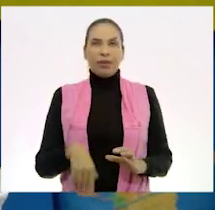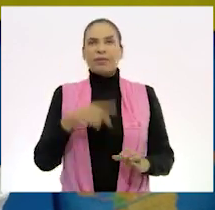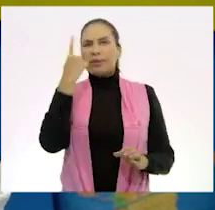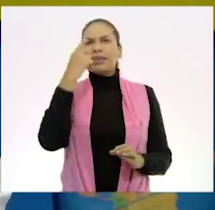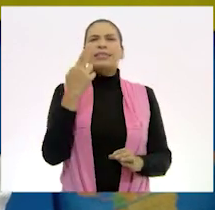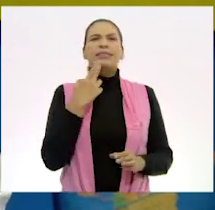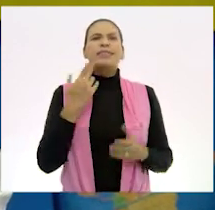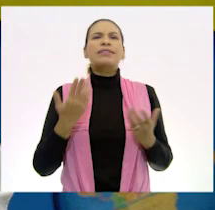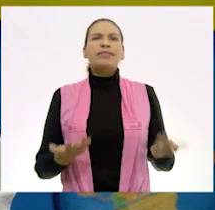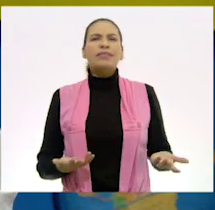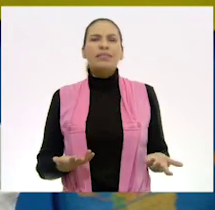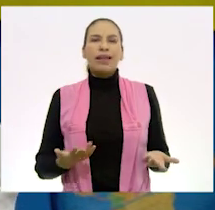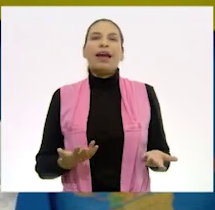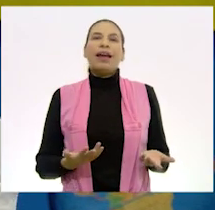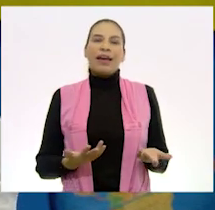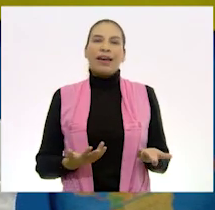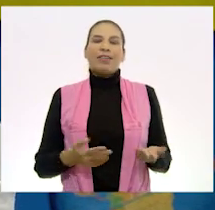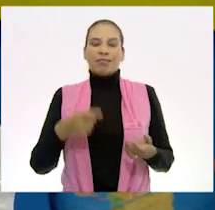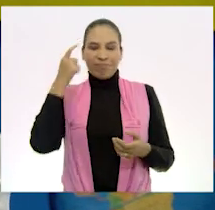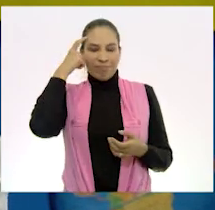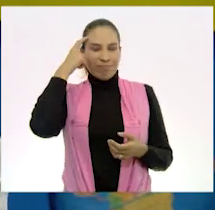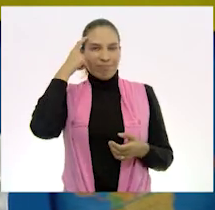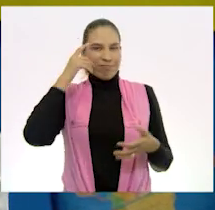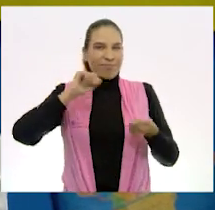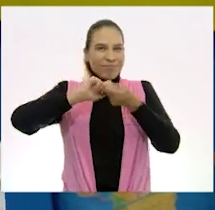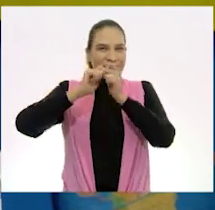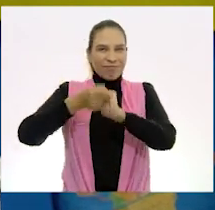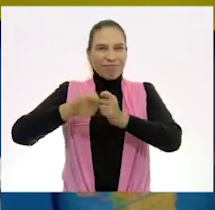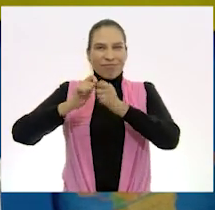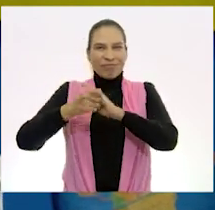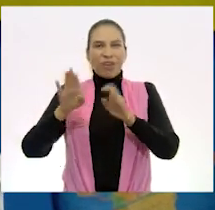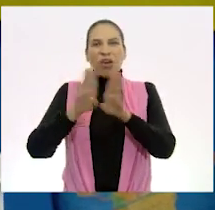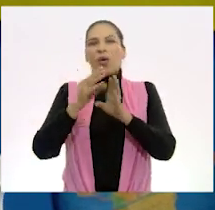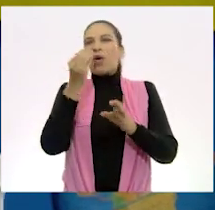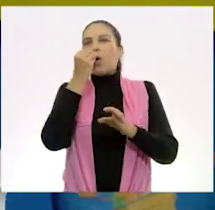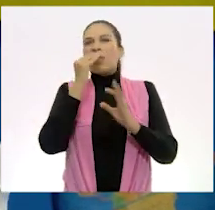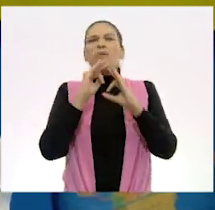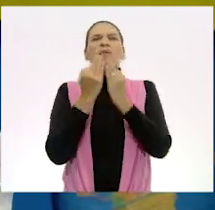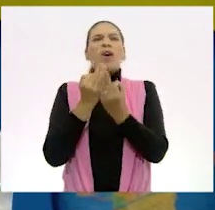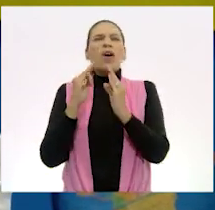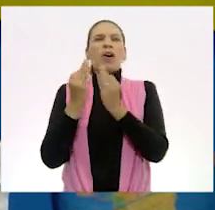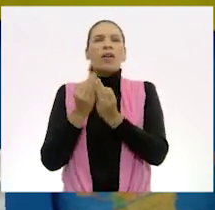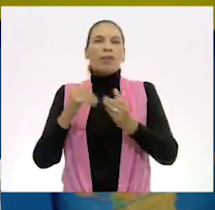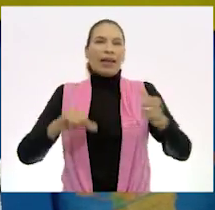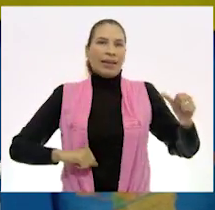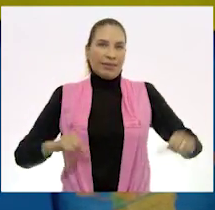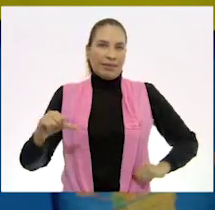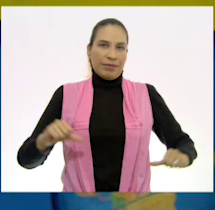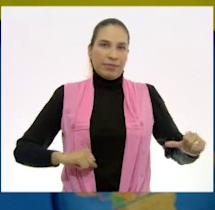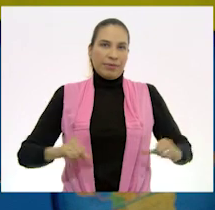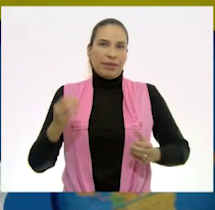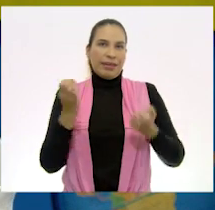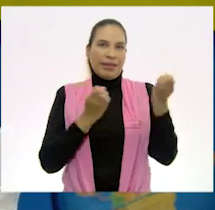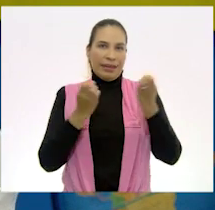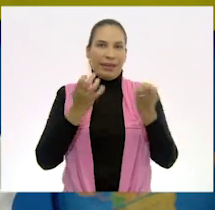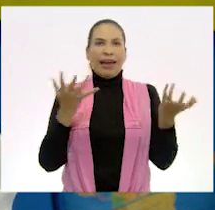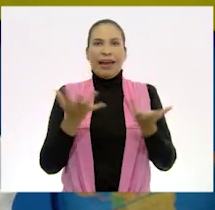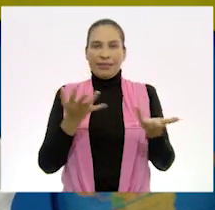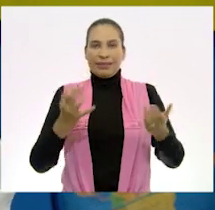nos permitirá empezar a reflexionar sobre los hábitos alimenticios y la actividad física que estamos